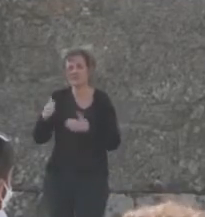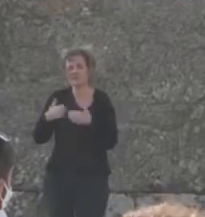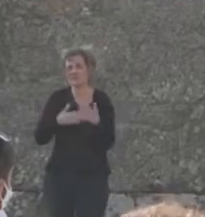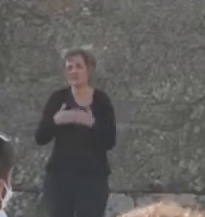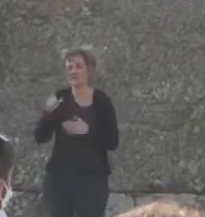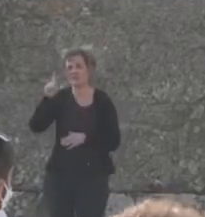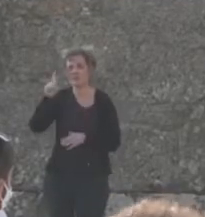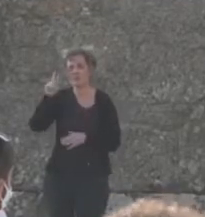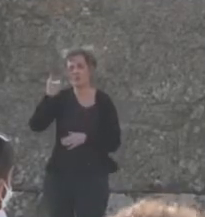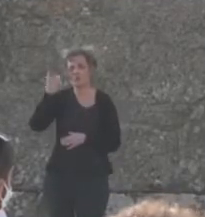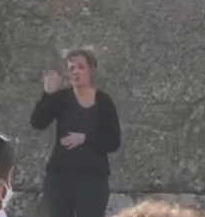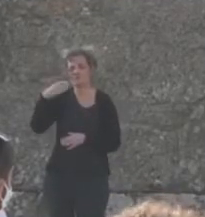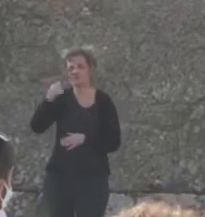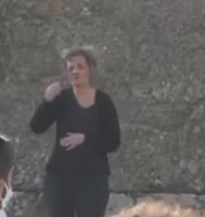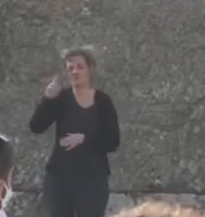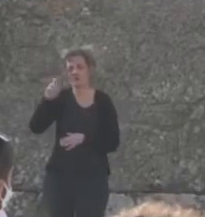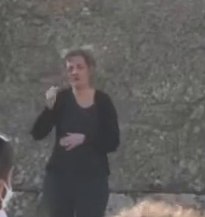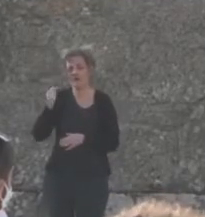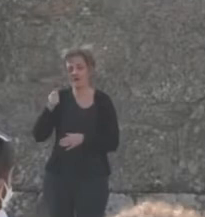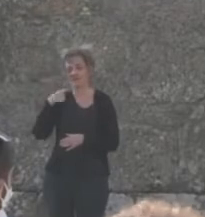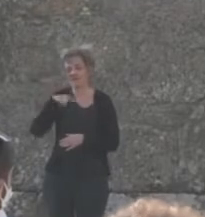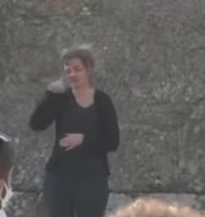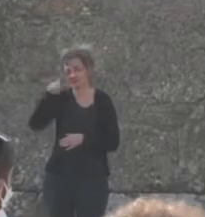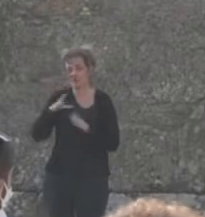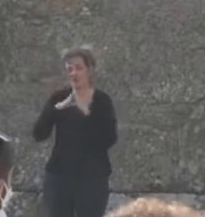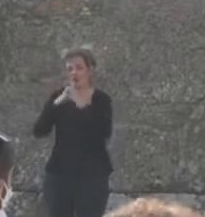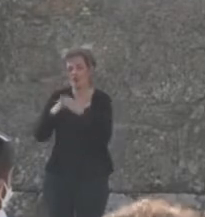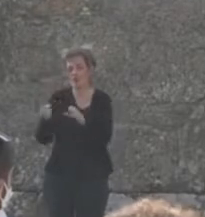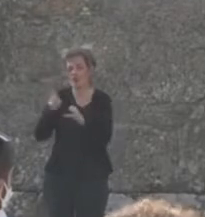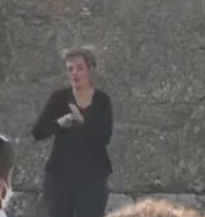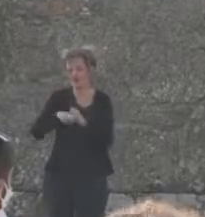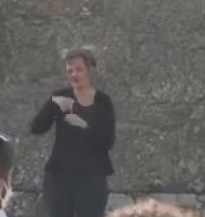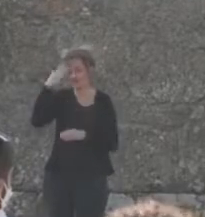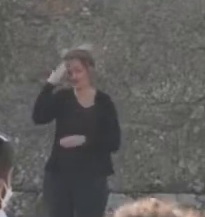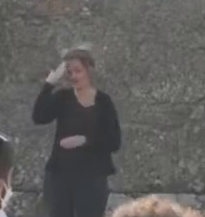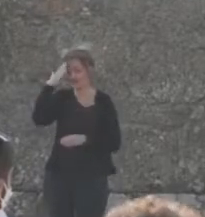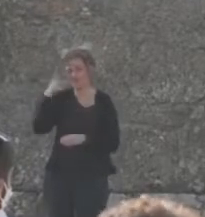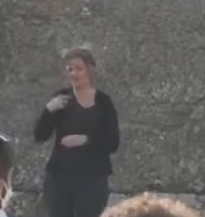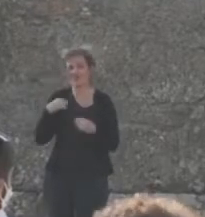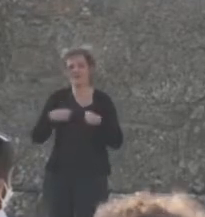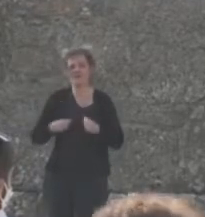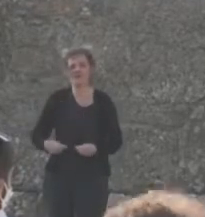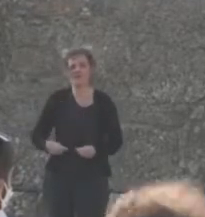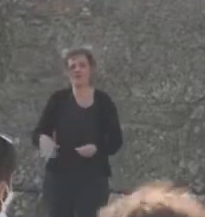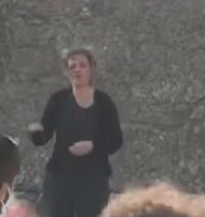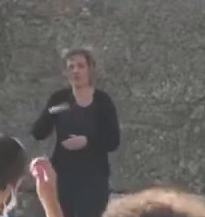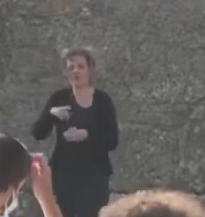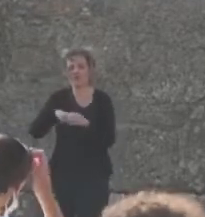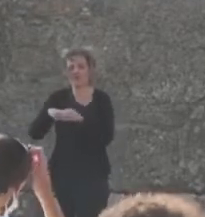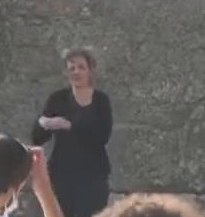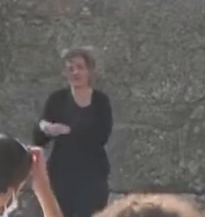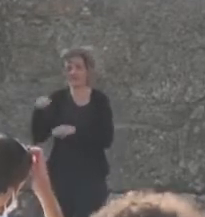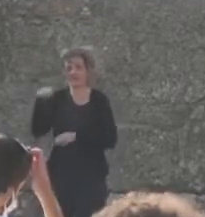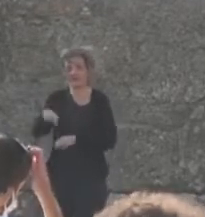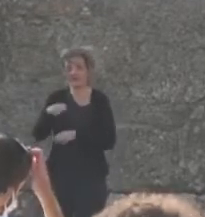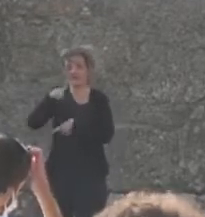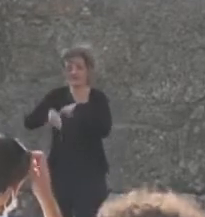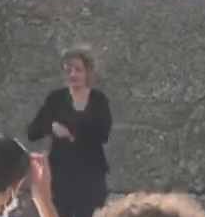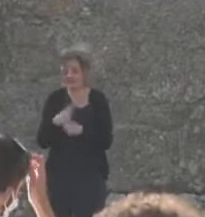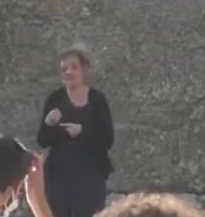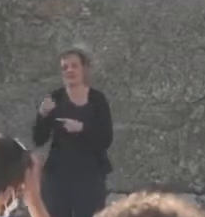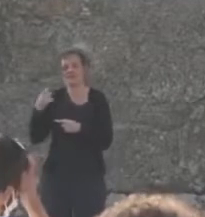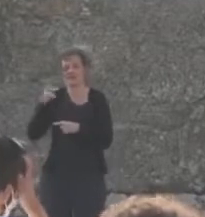Bará, embarcámonos tamén no barco da memoria, amarrado nesta ocasión en Marín, e ali, familiares